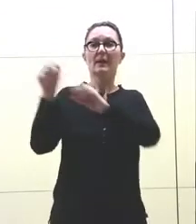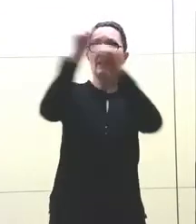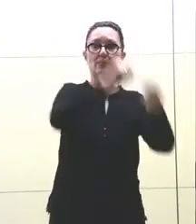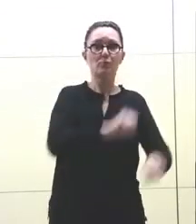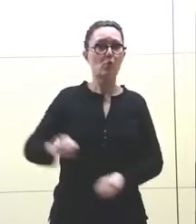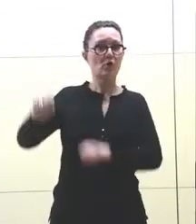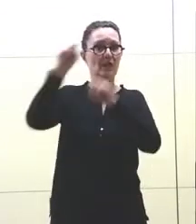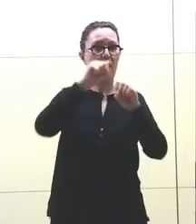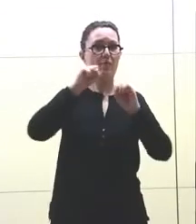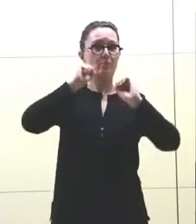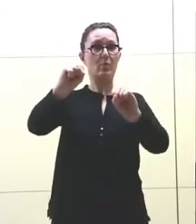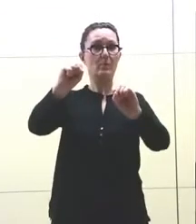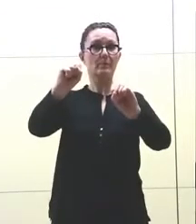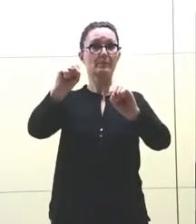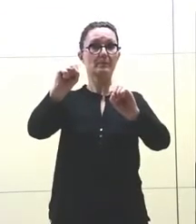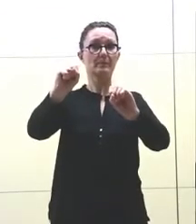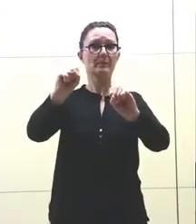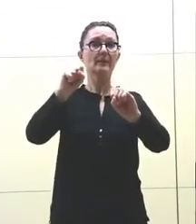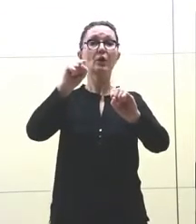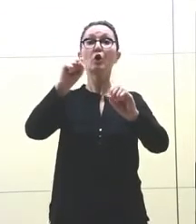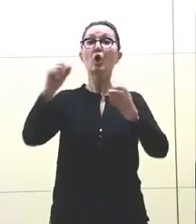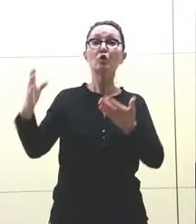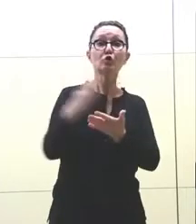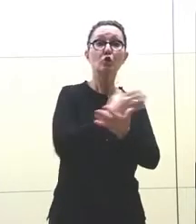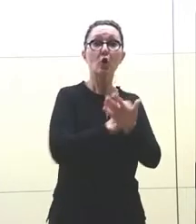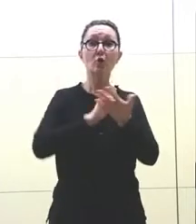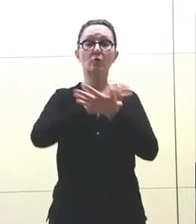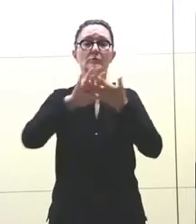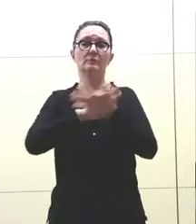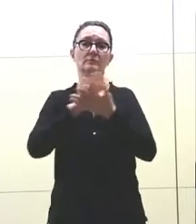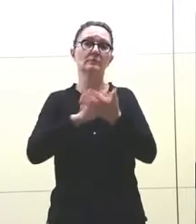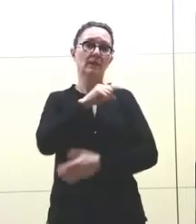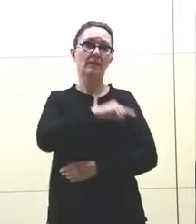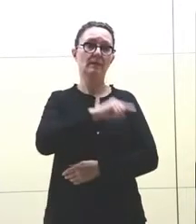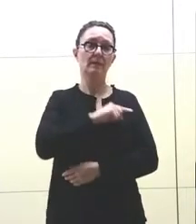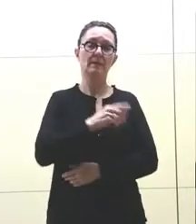ello teniendo en cuenta la ética. Adelante, doctor.